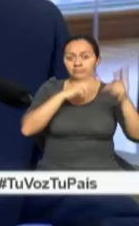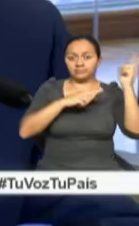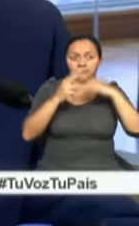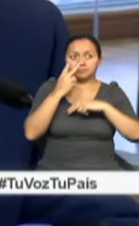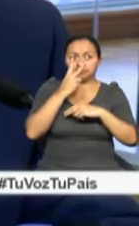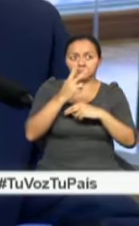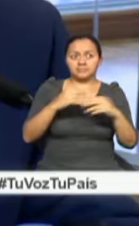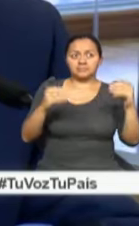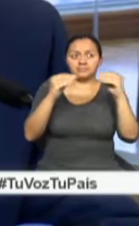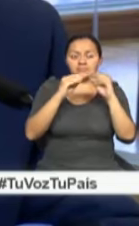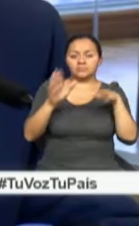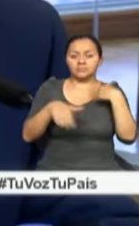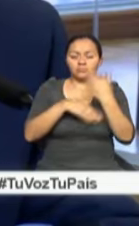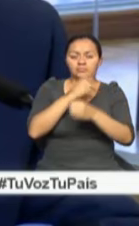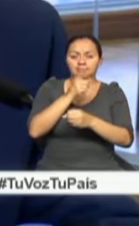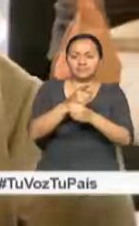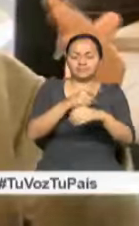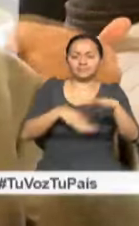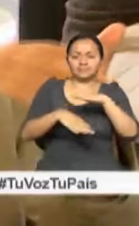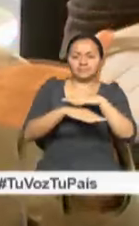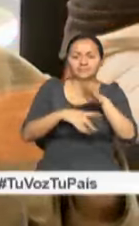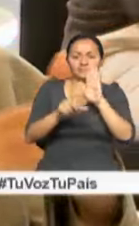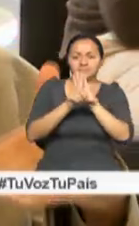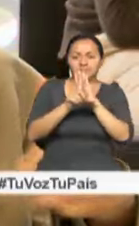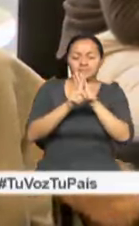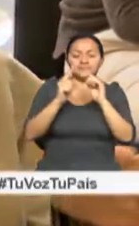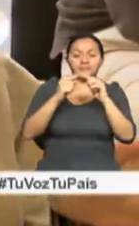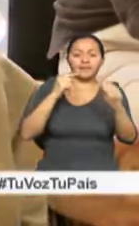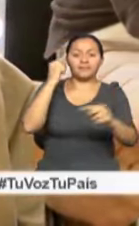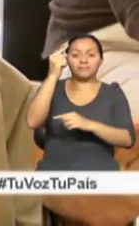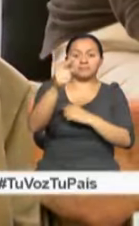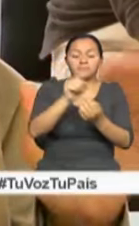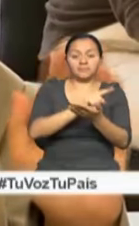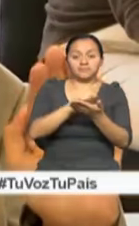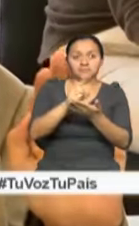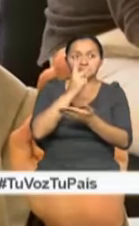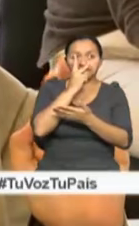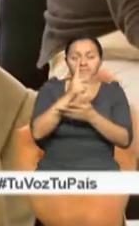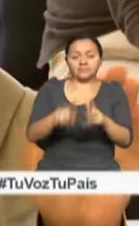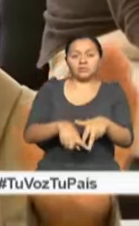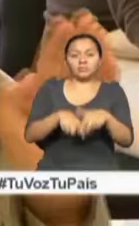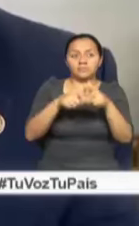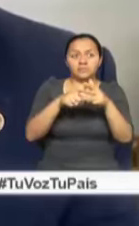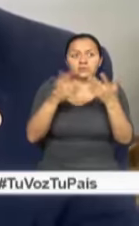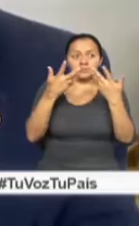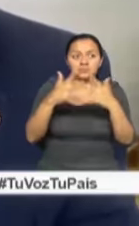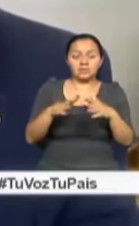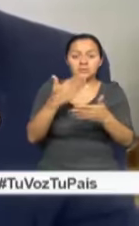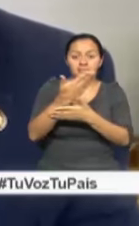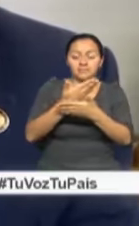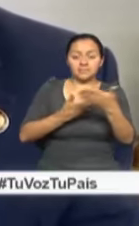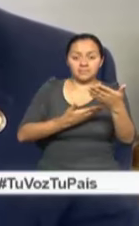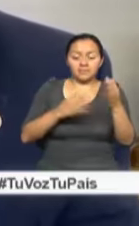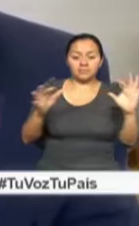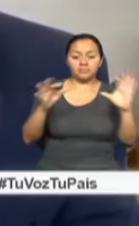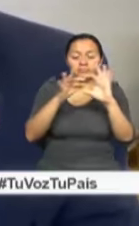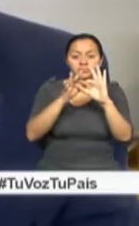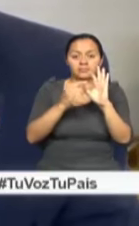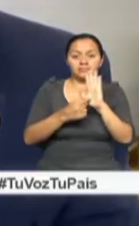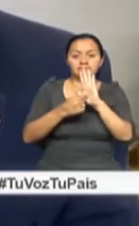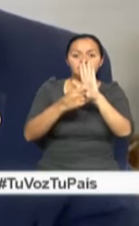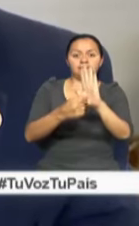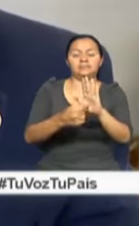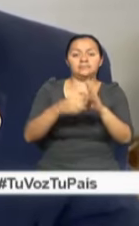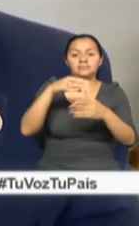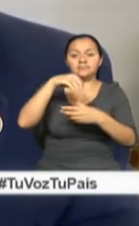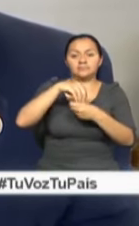cumplir las disposiciones básicas que tiene la ley. La próxima semana la comisión prevé dar inicio al tratamiento del documento unificado para presentarlo al seno